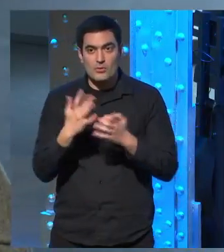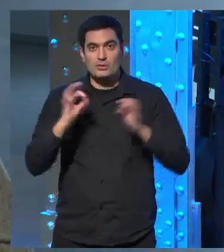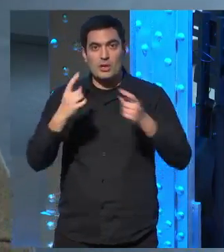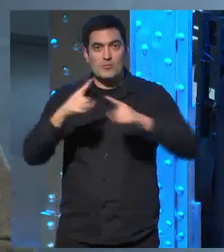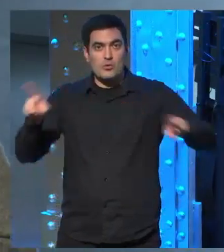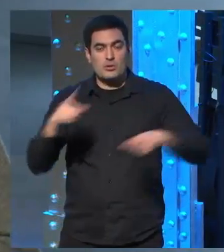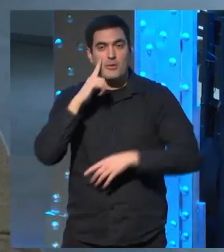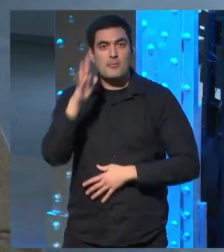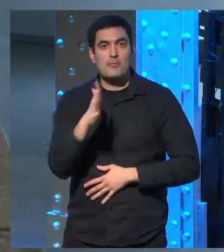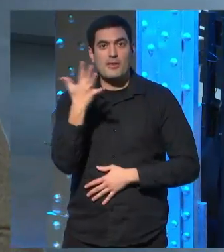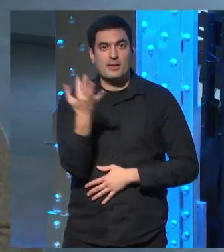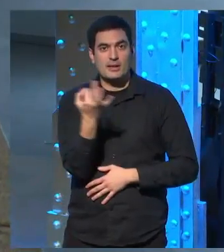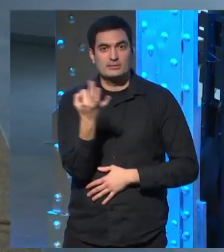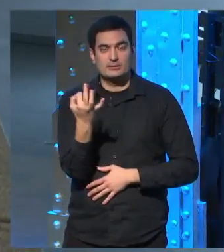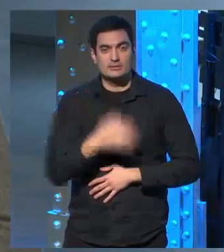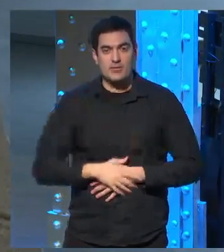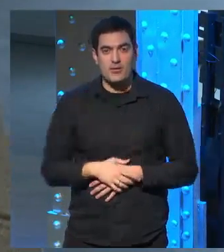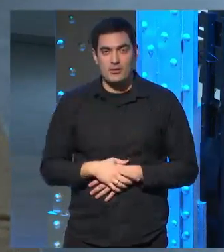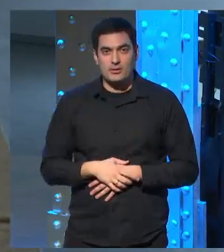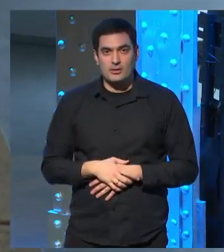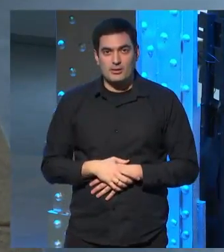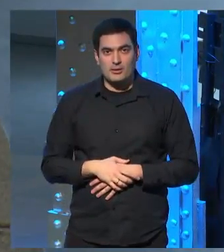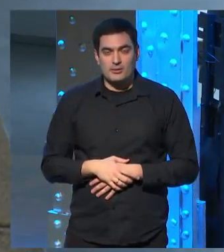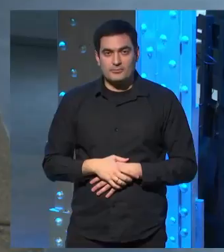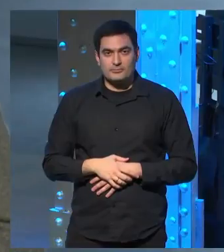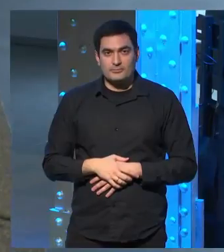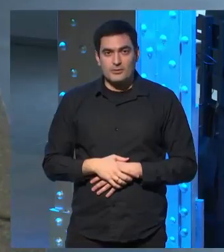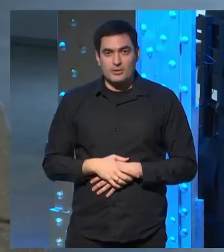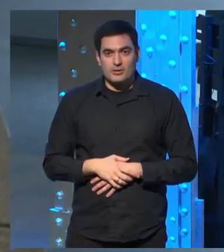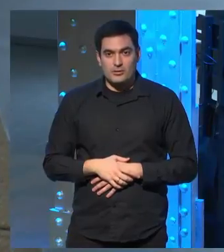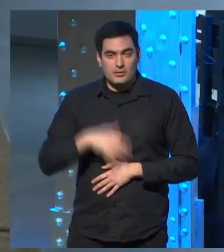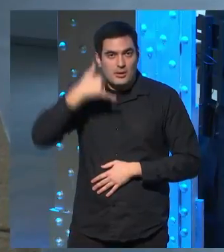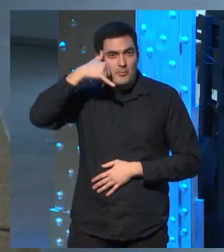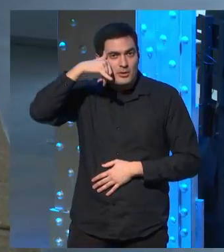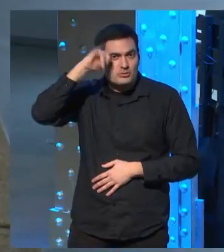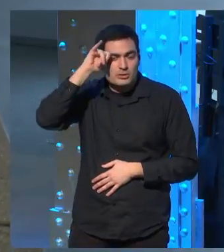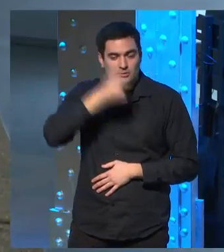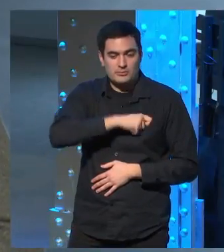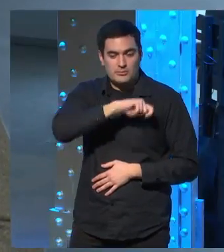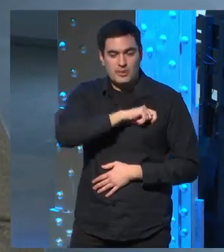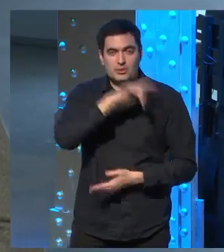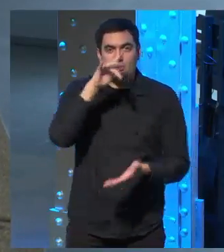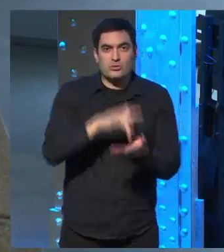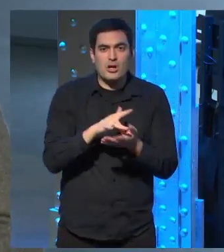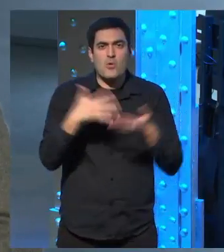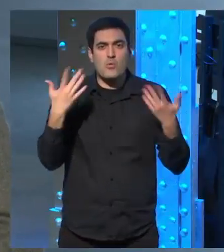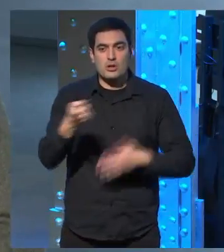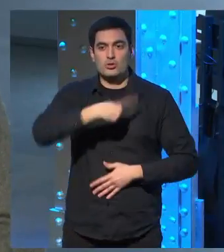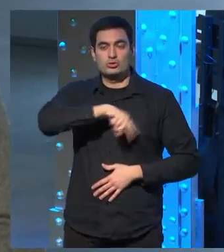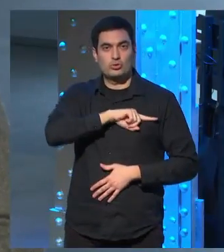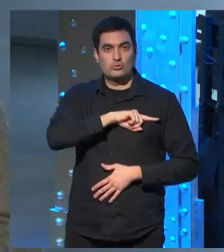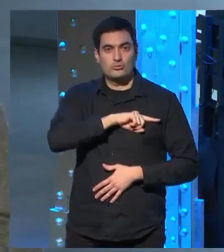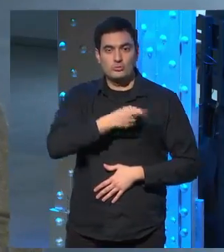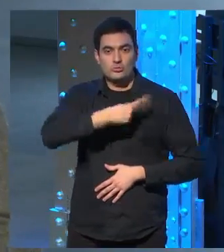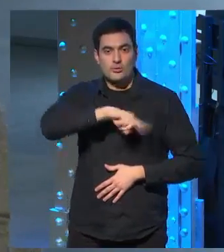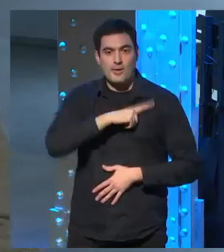¿no? Parece que hay como una pequeña desgracia española, que es que nosotros